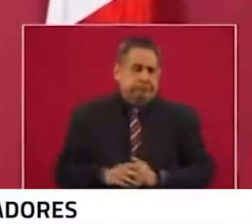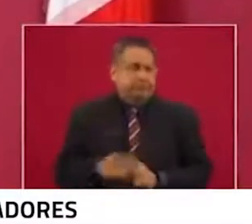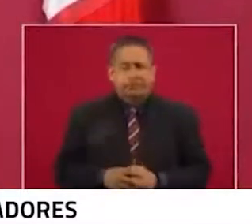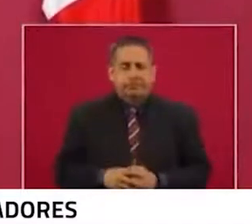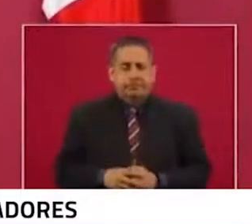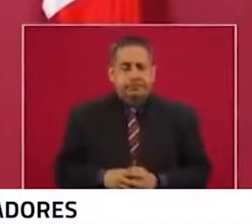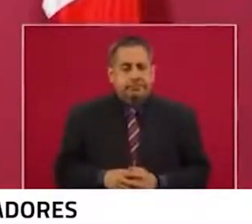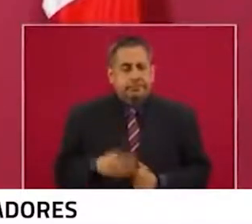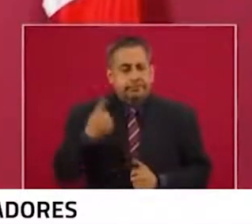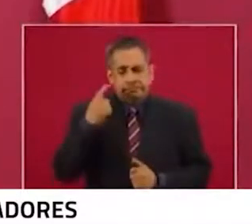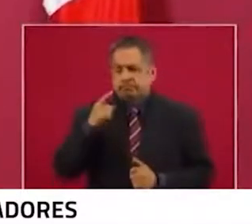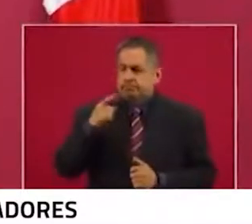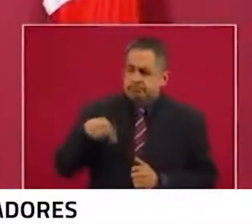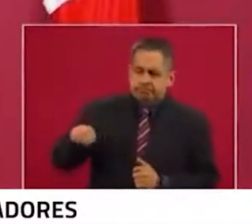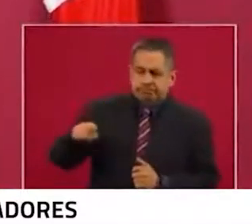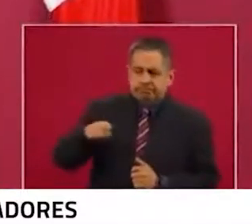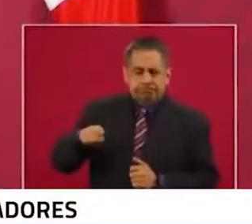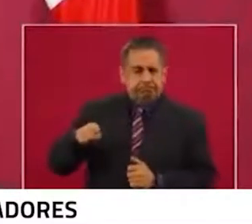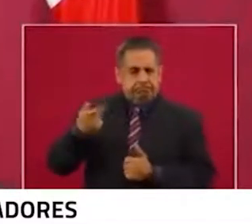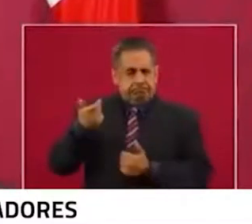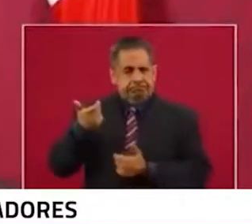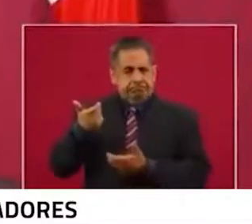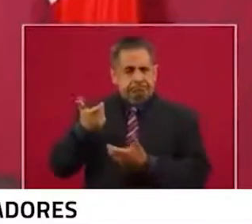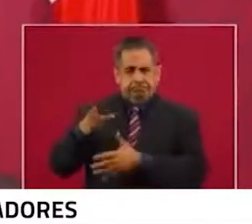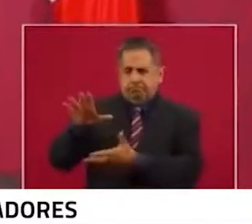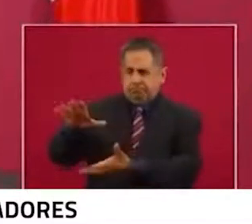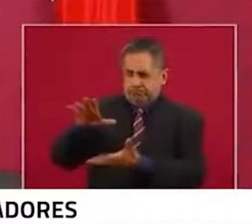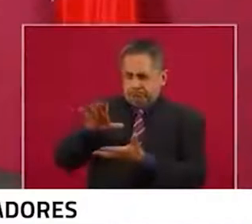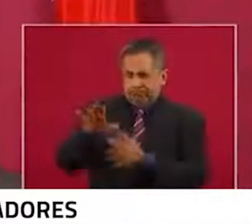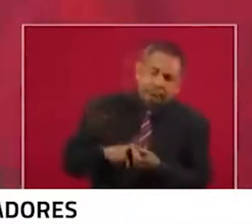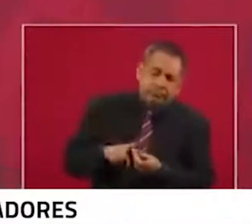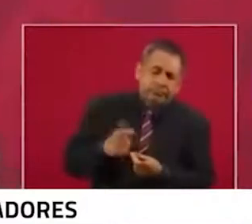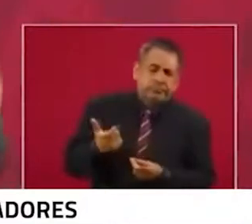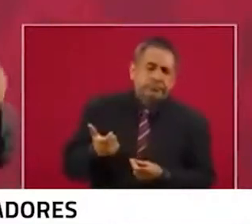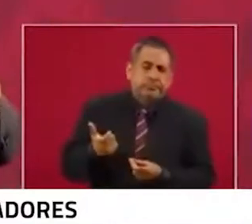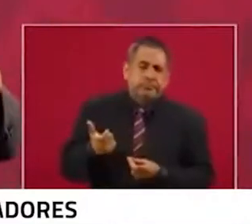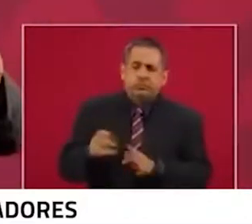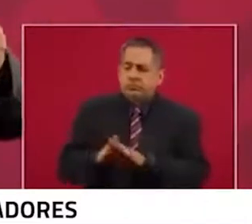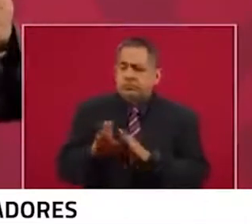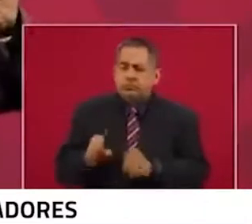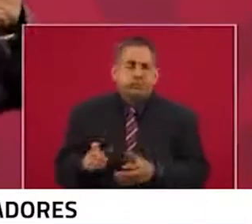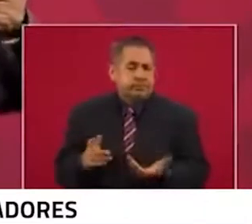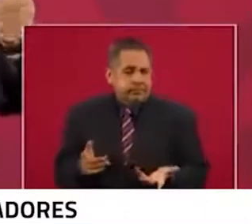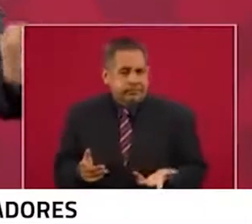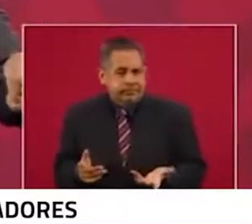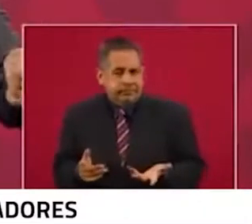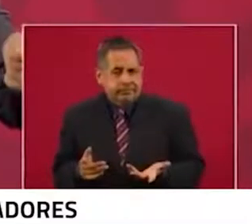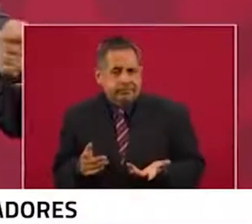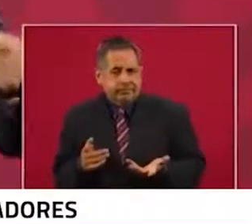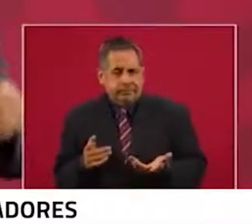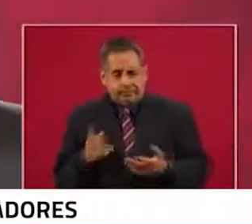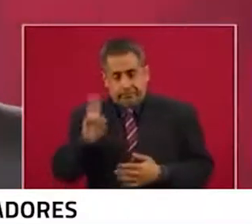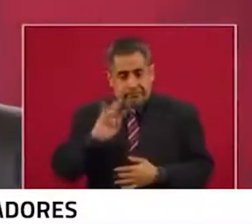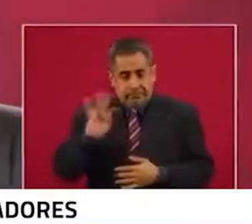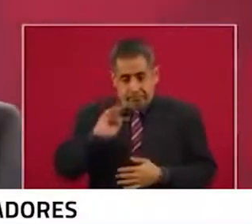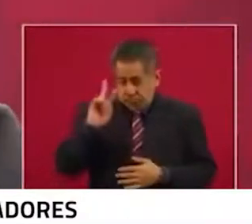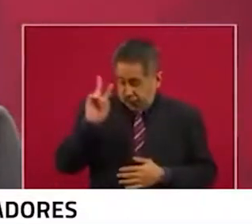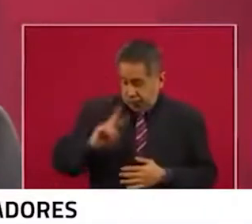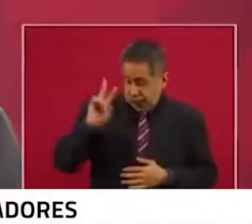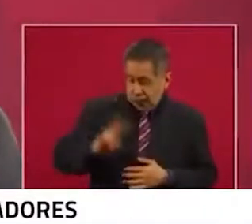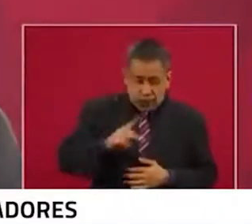que se pueda saber a ciencia cierta si esas